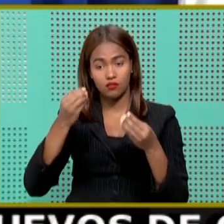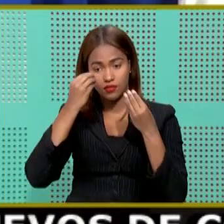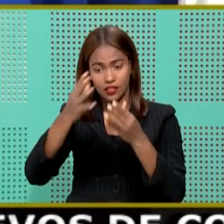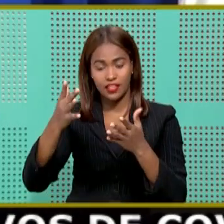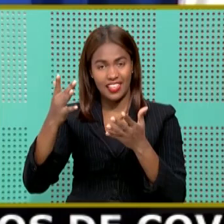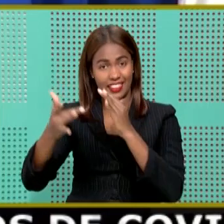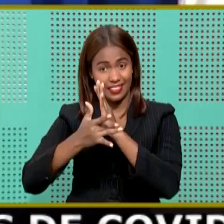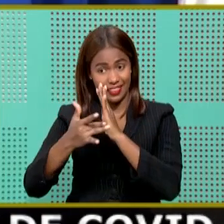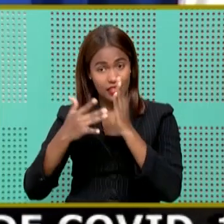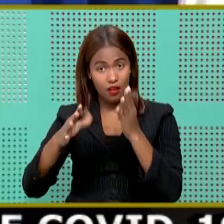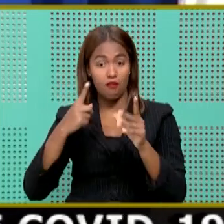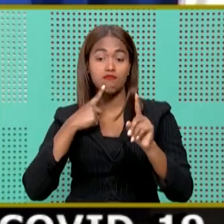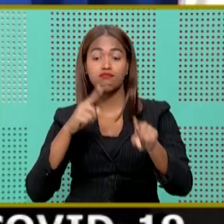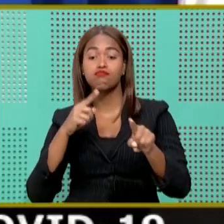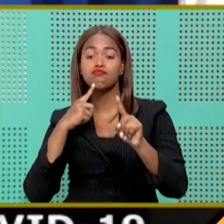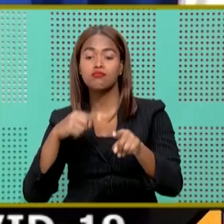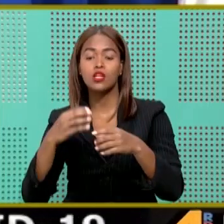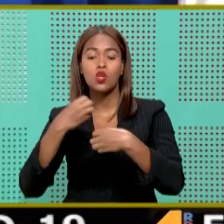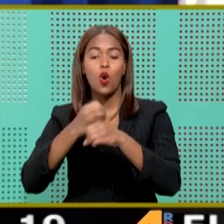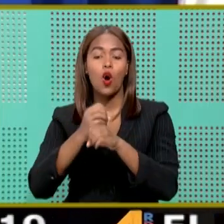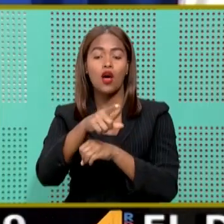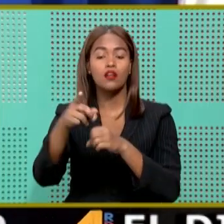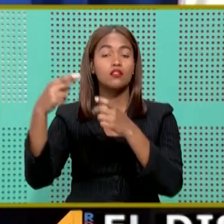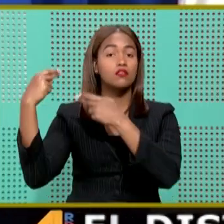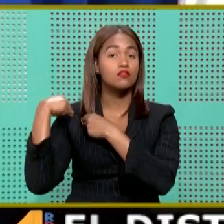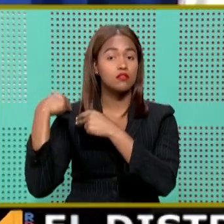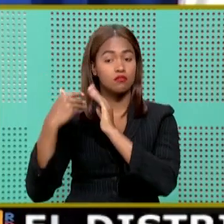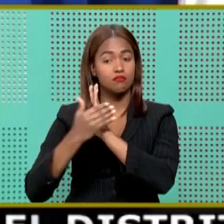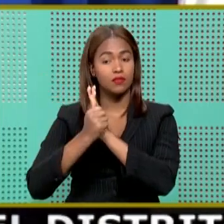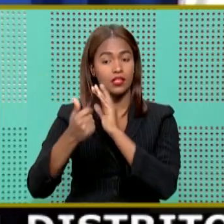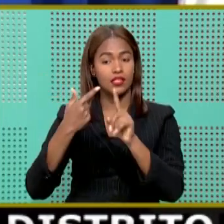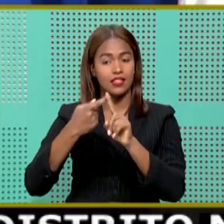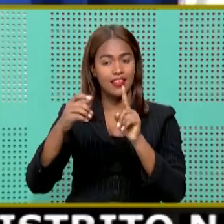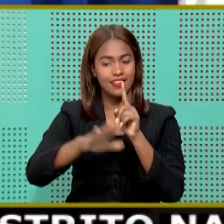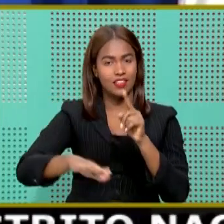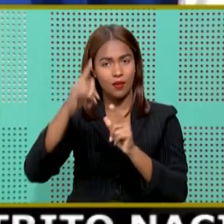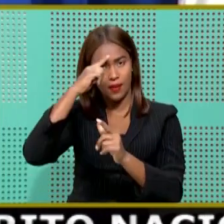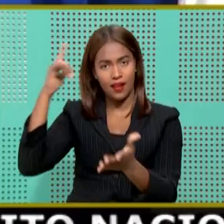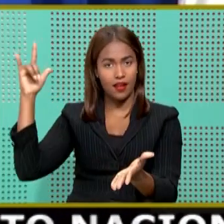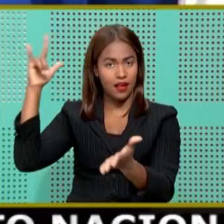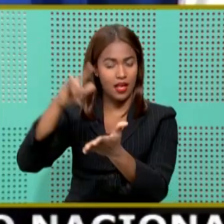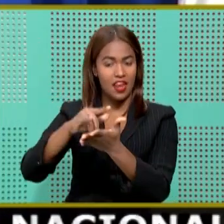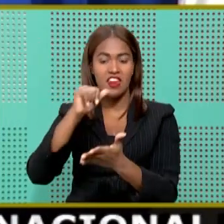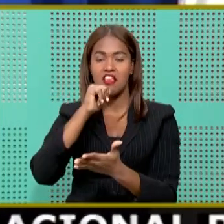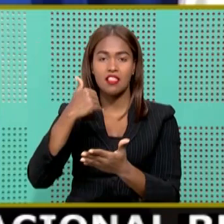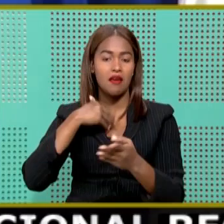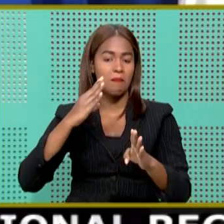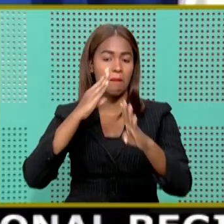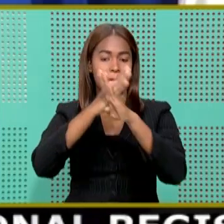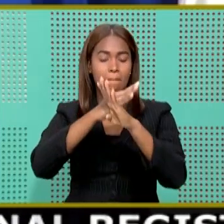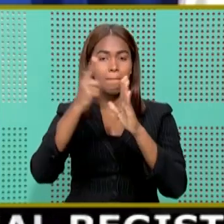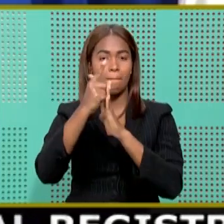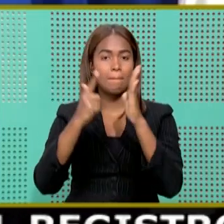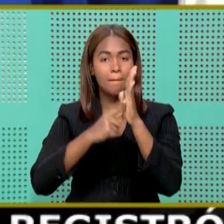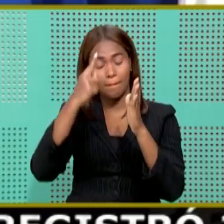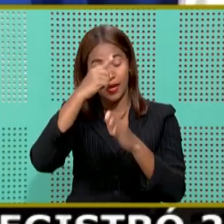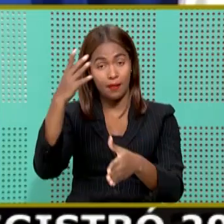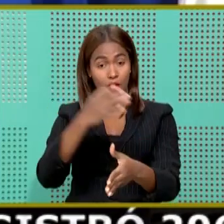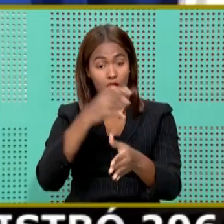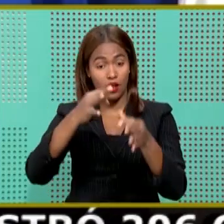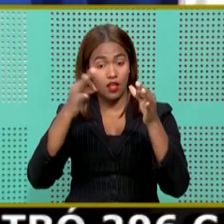y recomendaciones de los órganos especializados del sector aeronáutico, no existiría impedimento legal para que el Poder